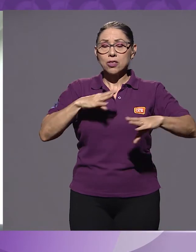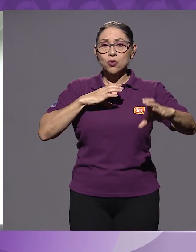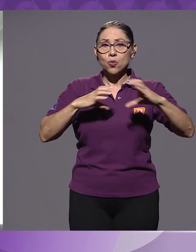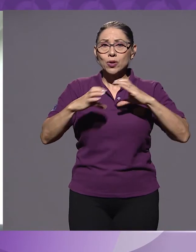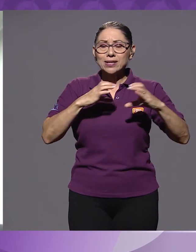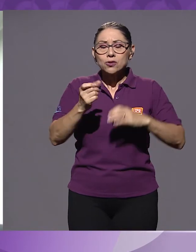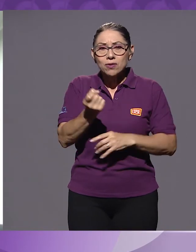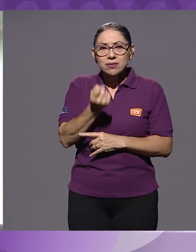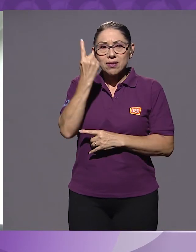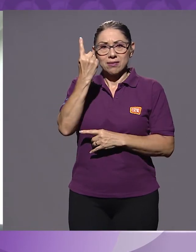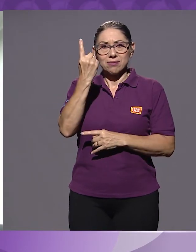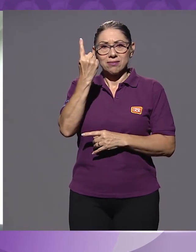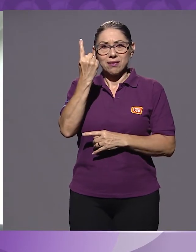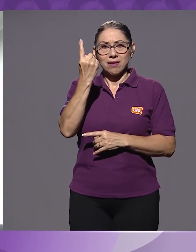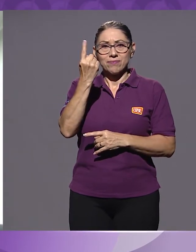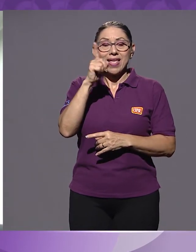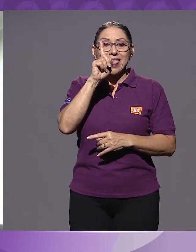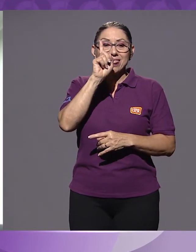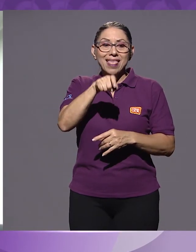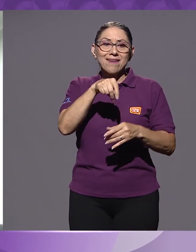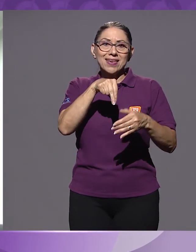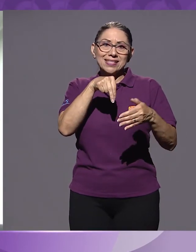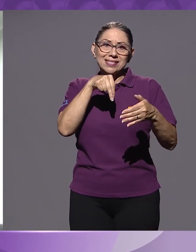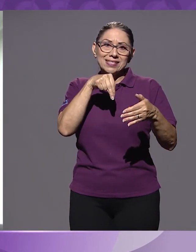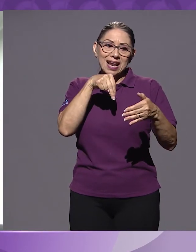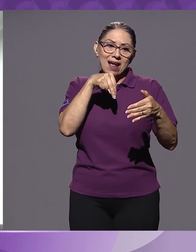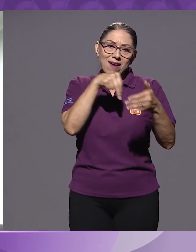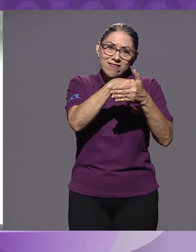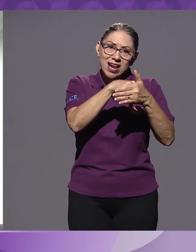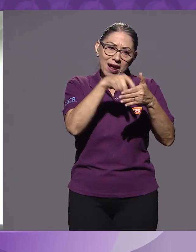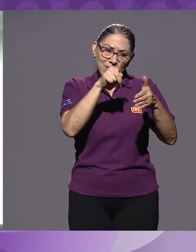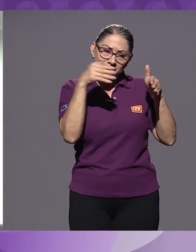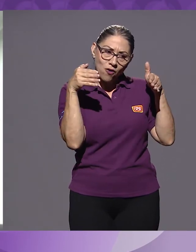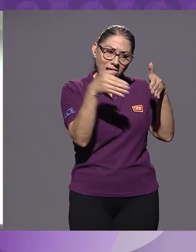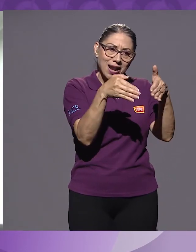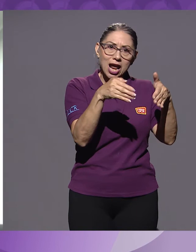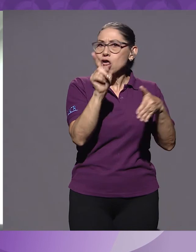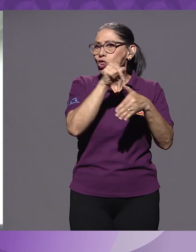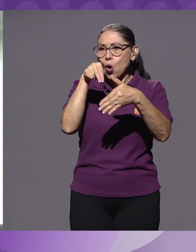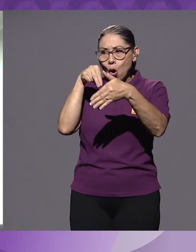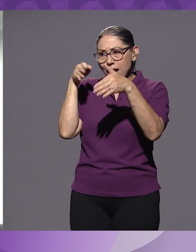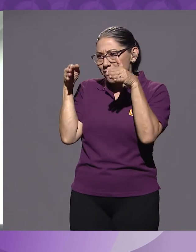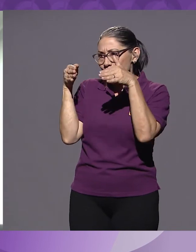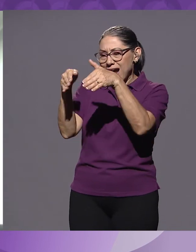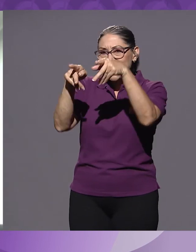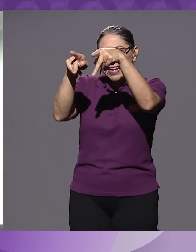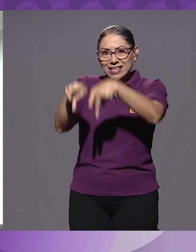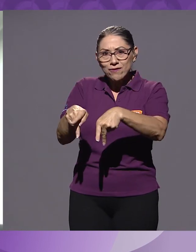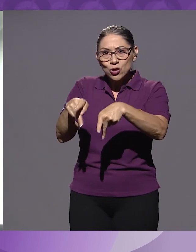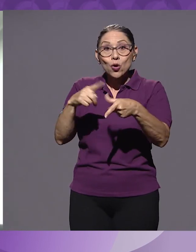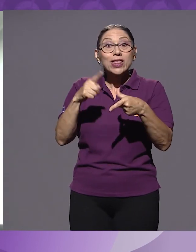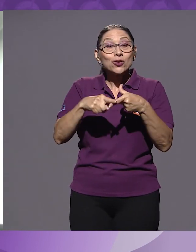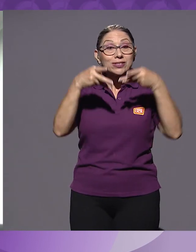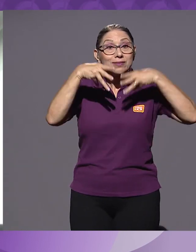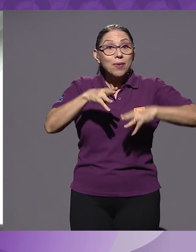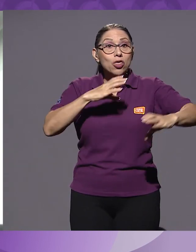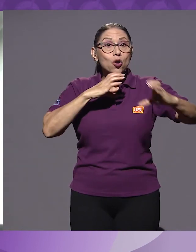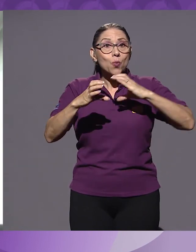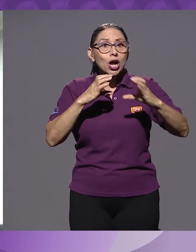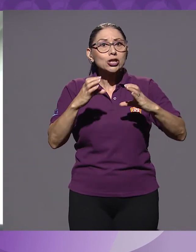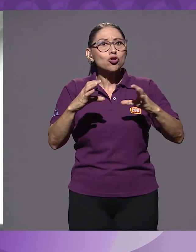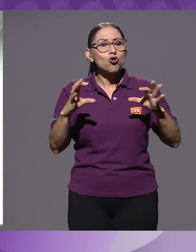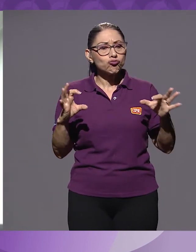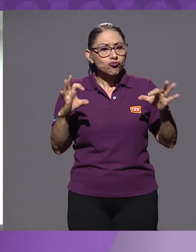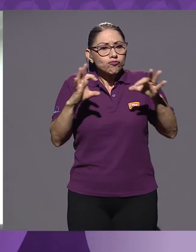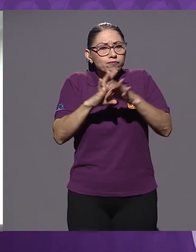enfoque debe ser en la barrera y no en el individuo, se convierte en un aliado del movimiento porque de alguna manera denuncia